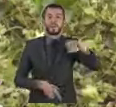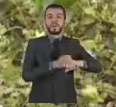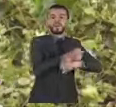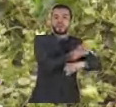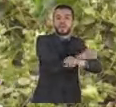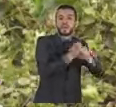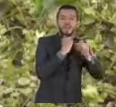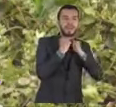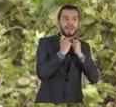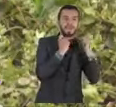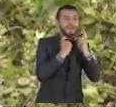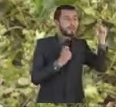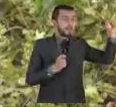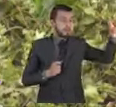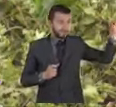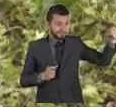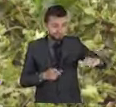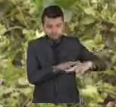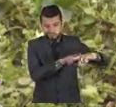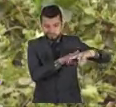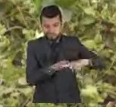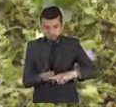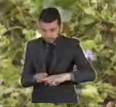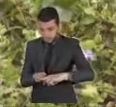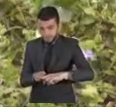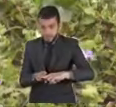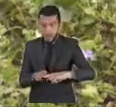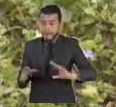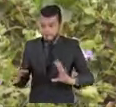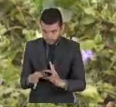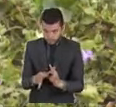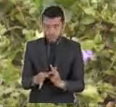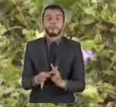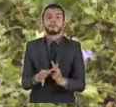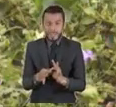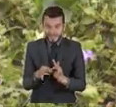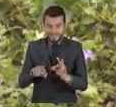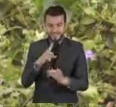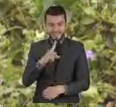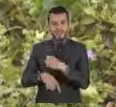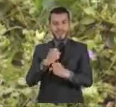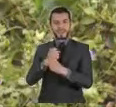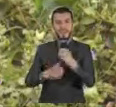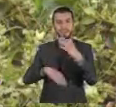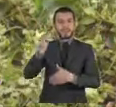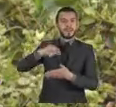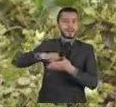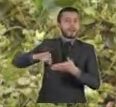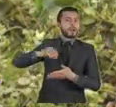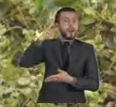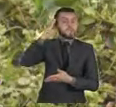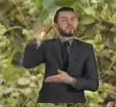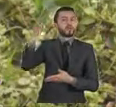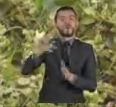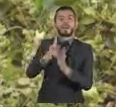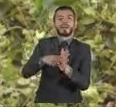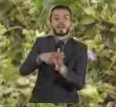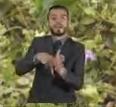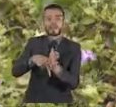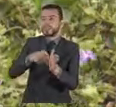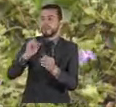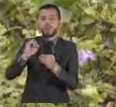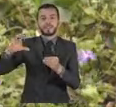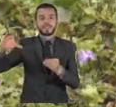y necesitamos conectarlo con el otro gran contrato que empieza también este año, que ya empezó de hecho, que es el Regiotram de